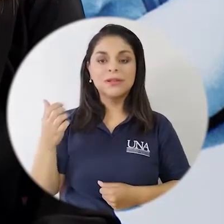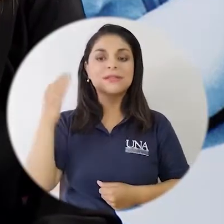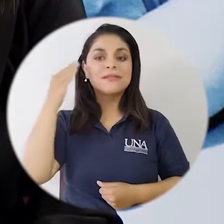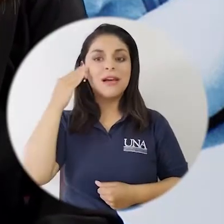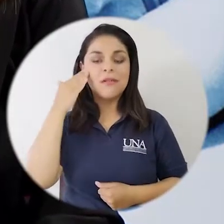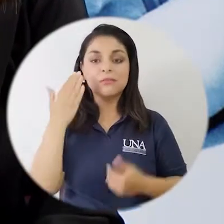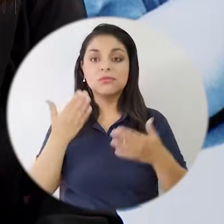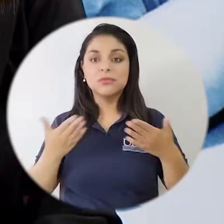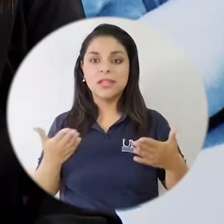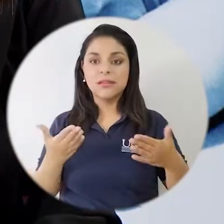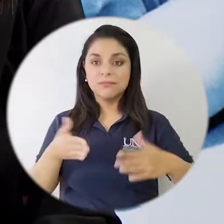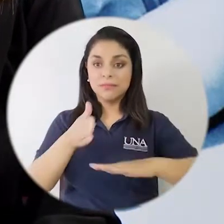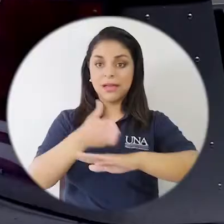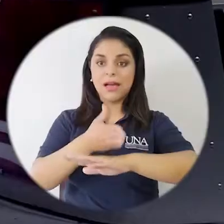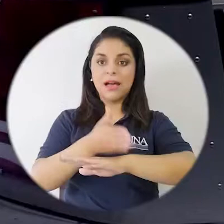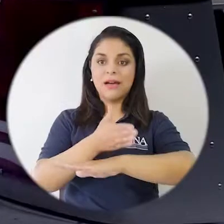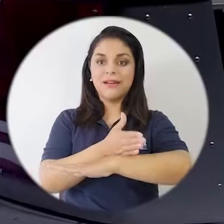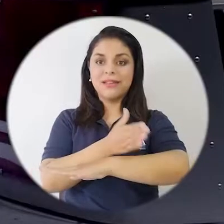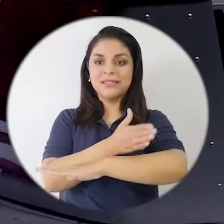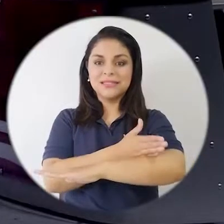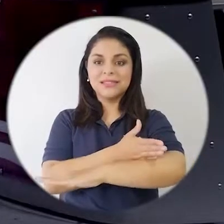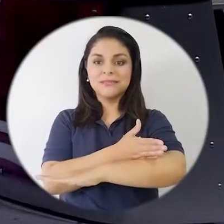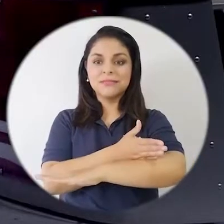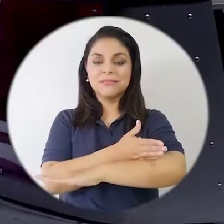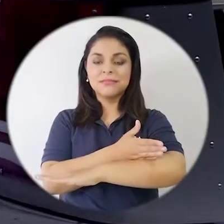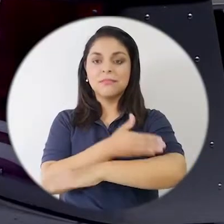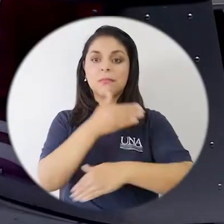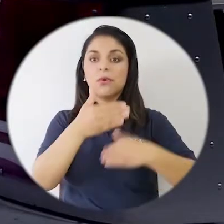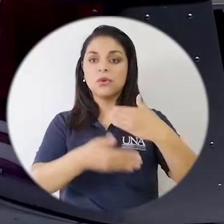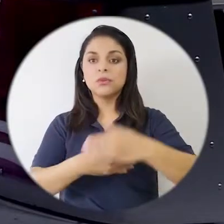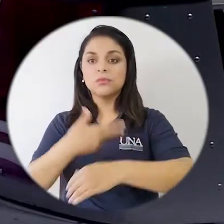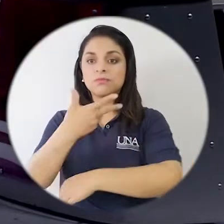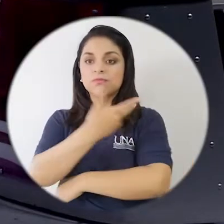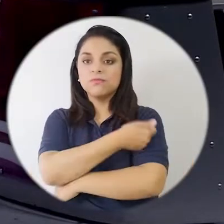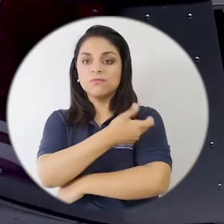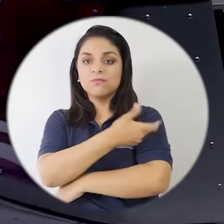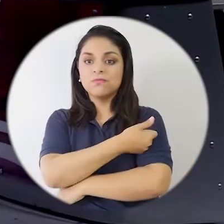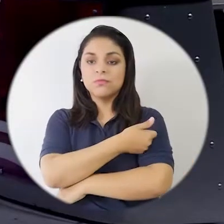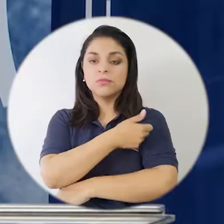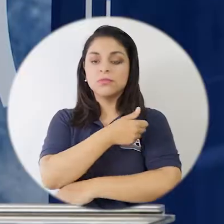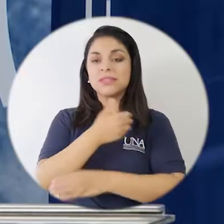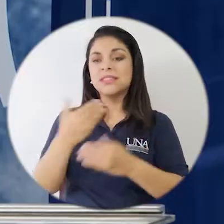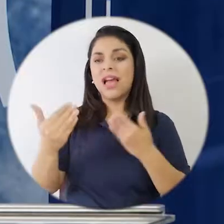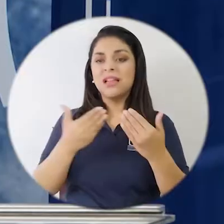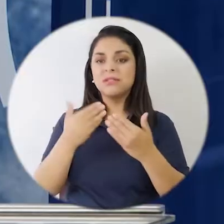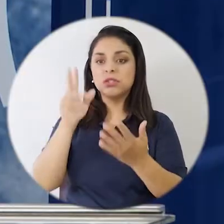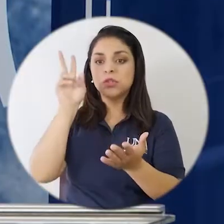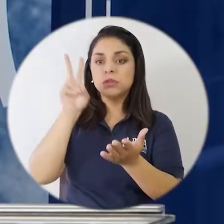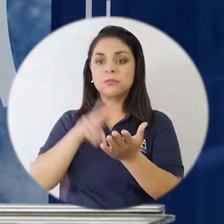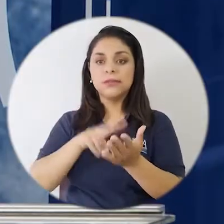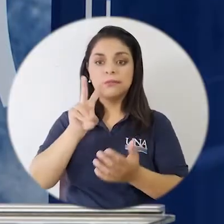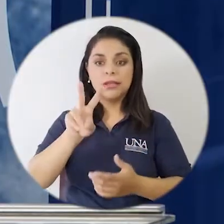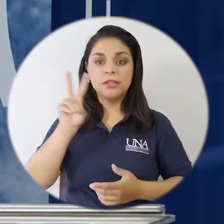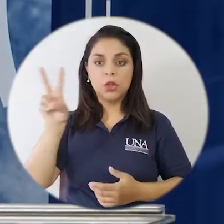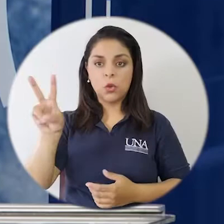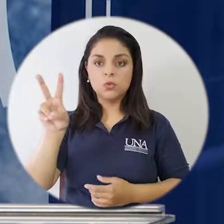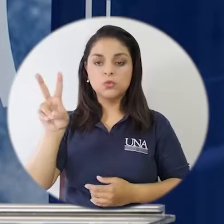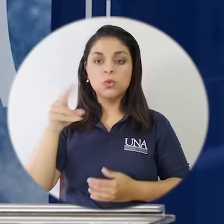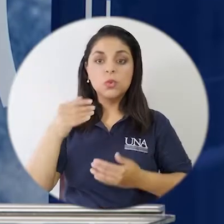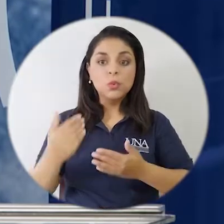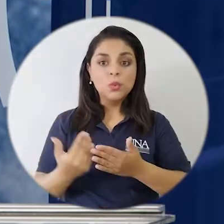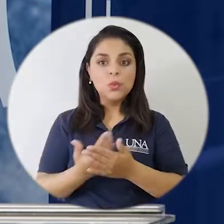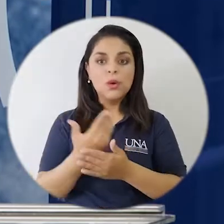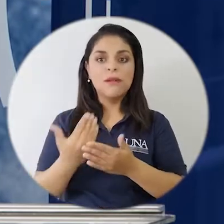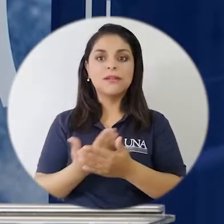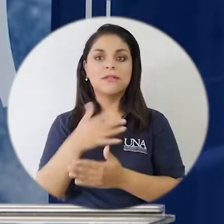todos he sabido que conforme pues avancen los procesos de vacunación y demás, pues 2022 traerá probablemente nuevos panoramas, no un